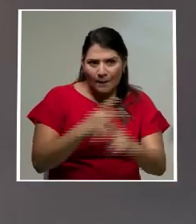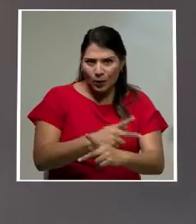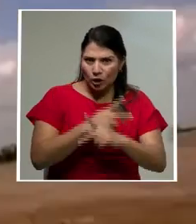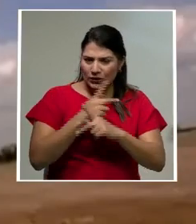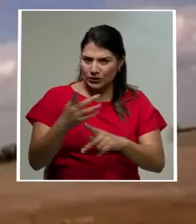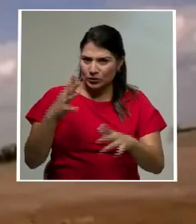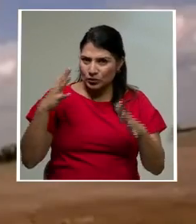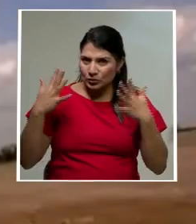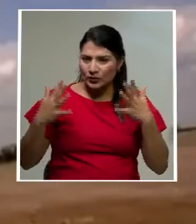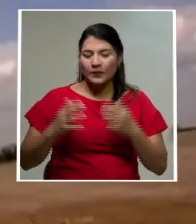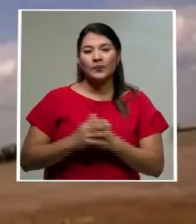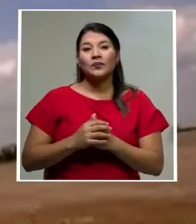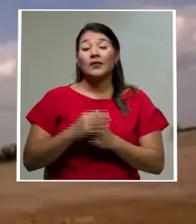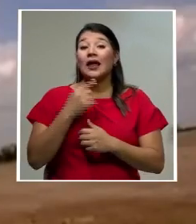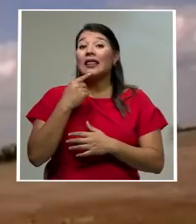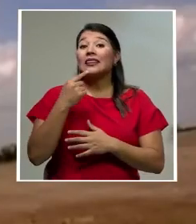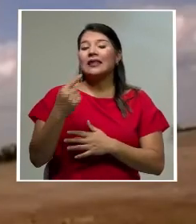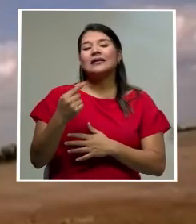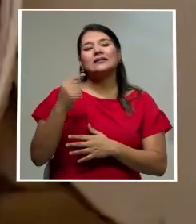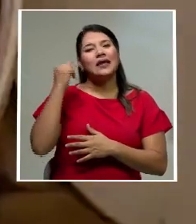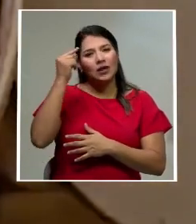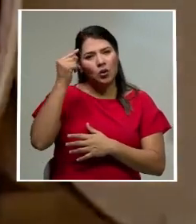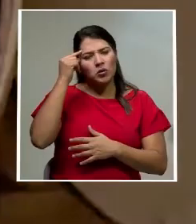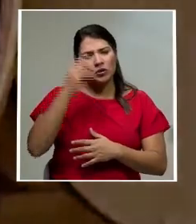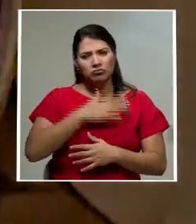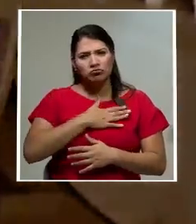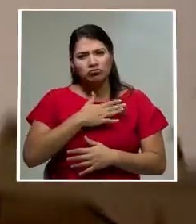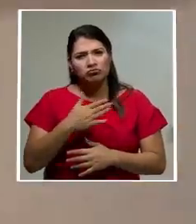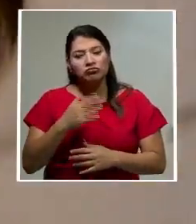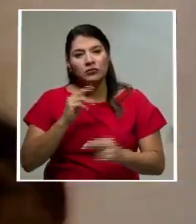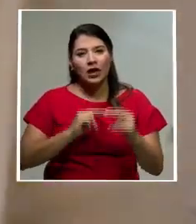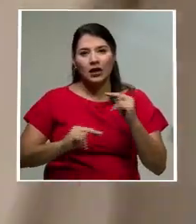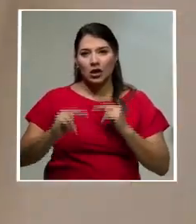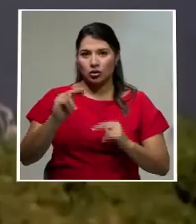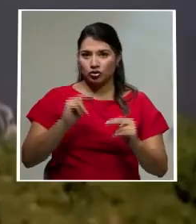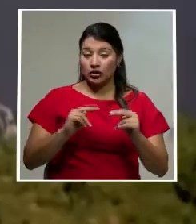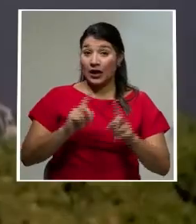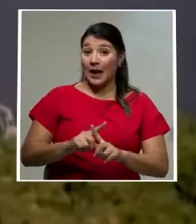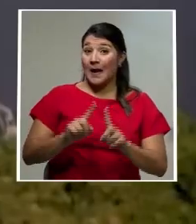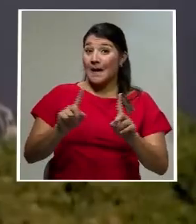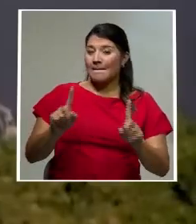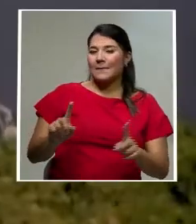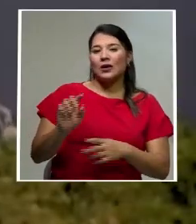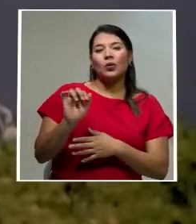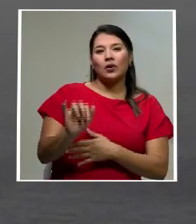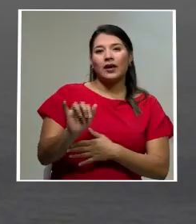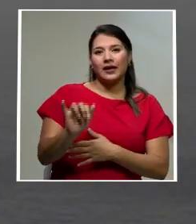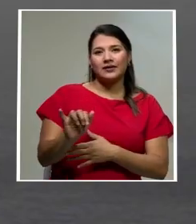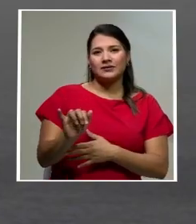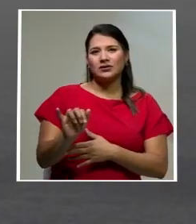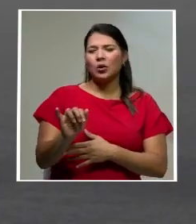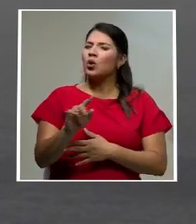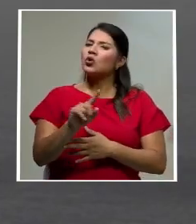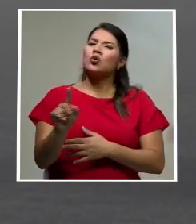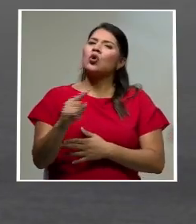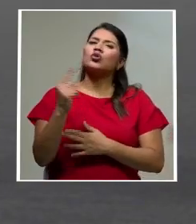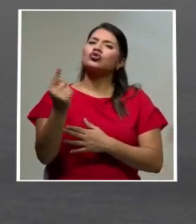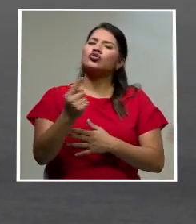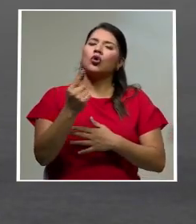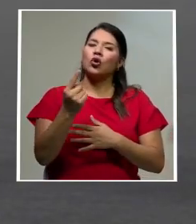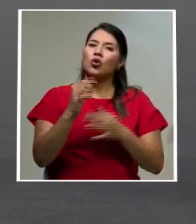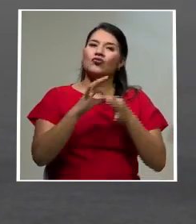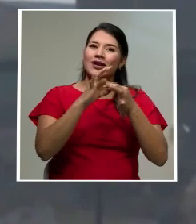dudas, el gobierno explicó que están dispuestos a negociar y además señalaron que esto ya va más allá de un tema ambiental y es